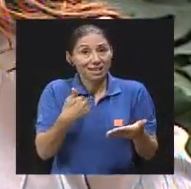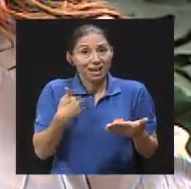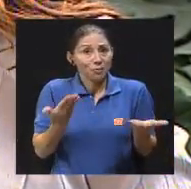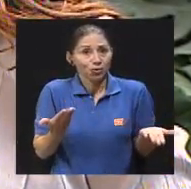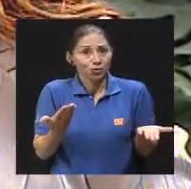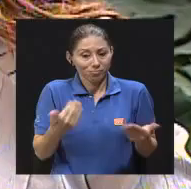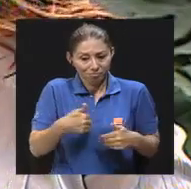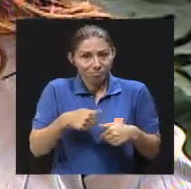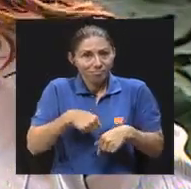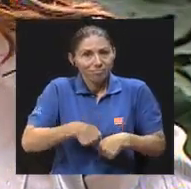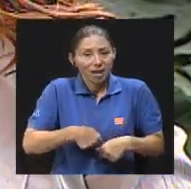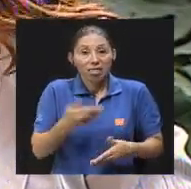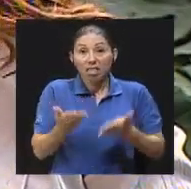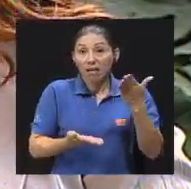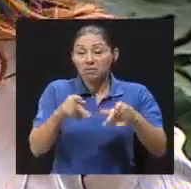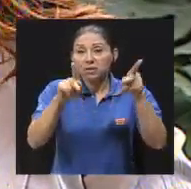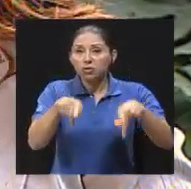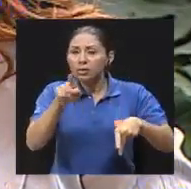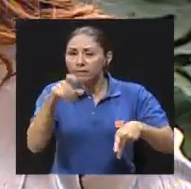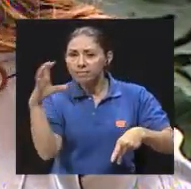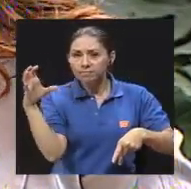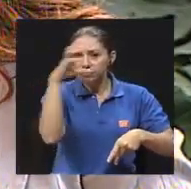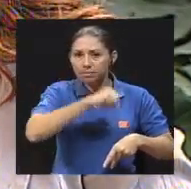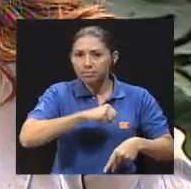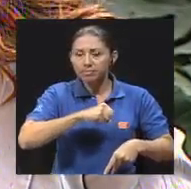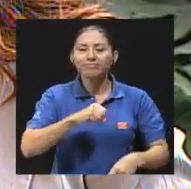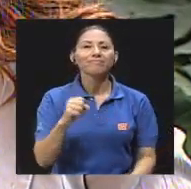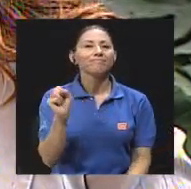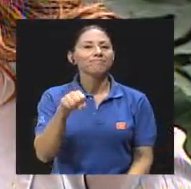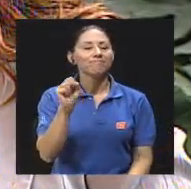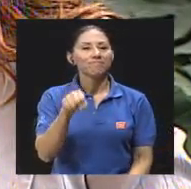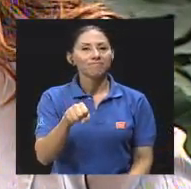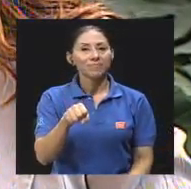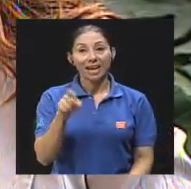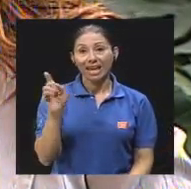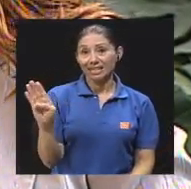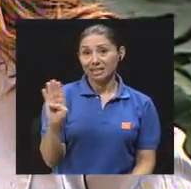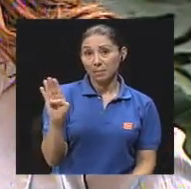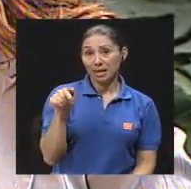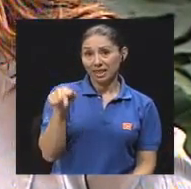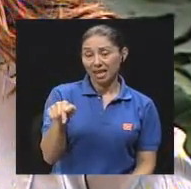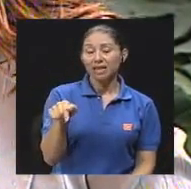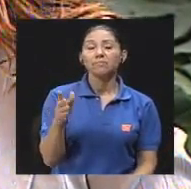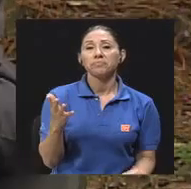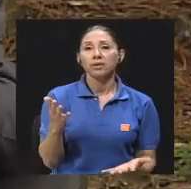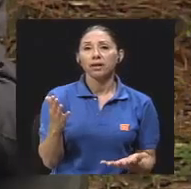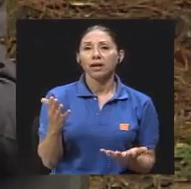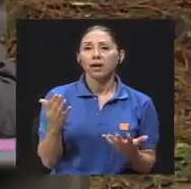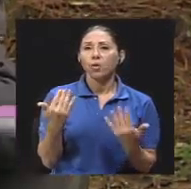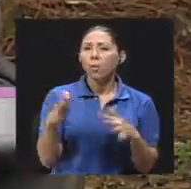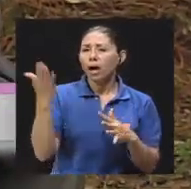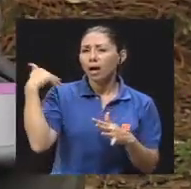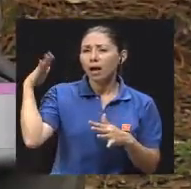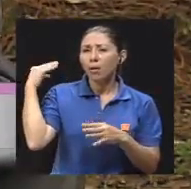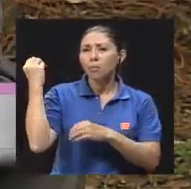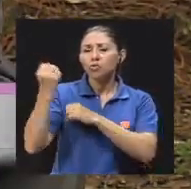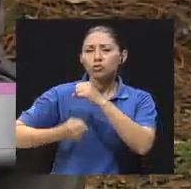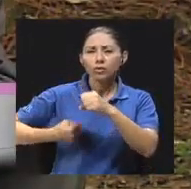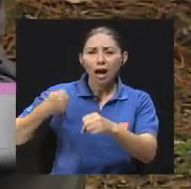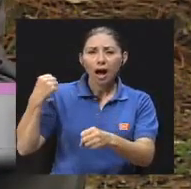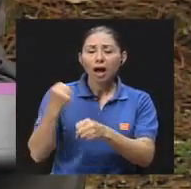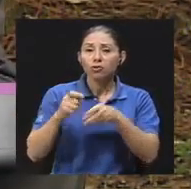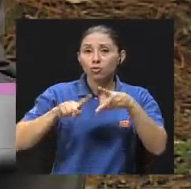que alerta mucho a la población, ¿verdad? Claro. La bacteria Helicobacter pylori, cuando se comenzó a hablar hace